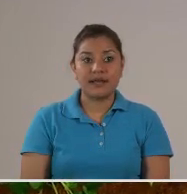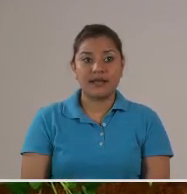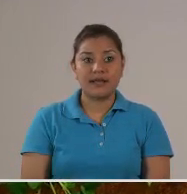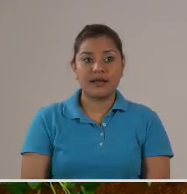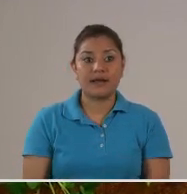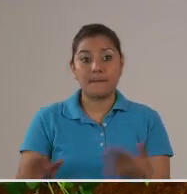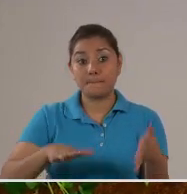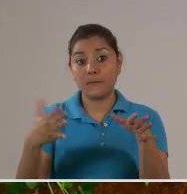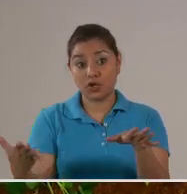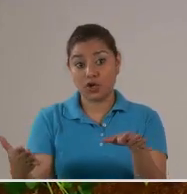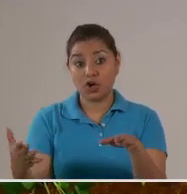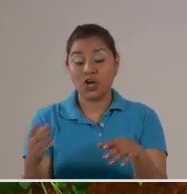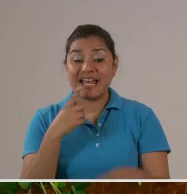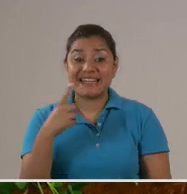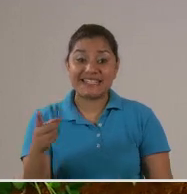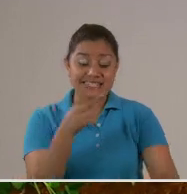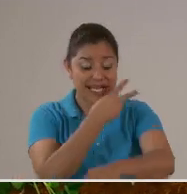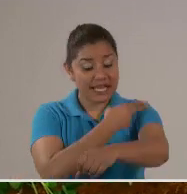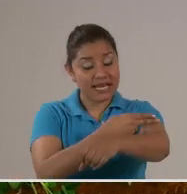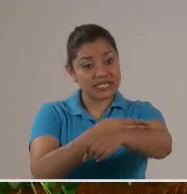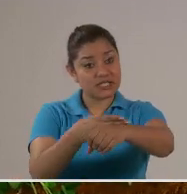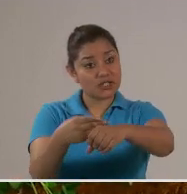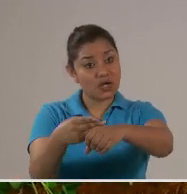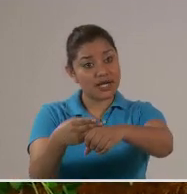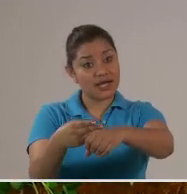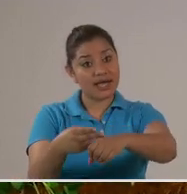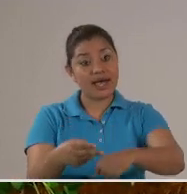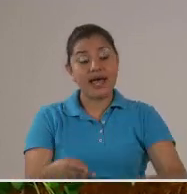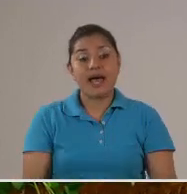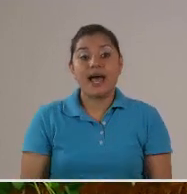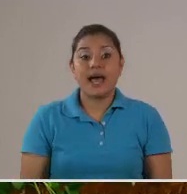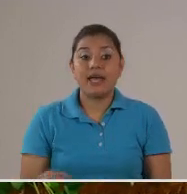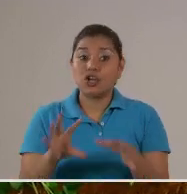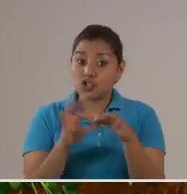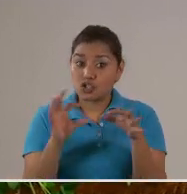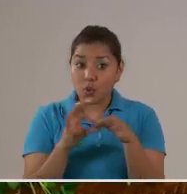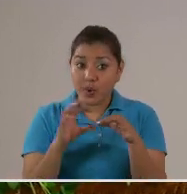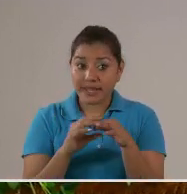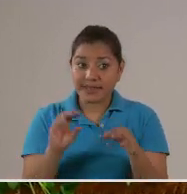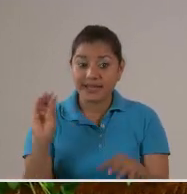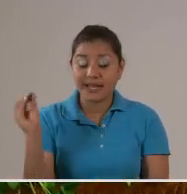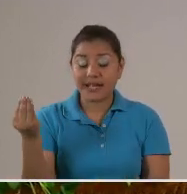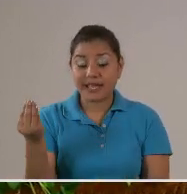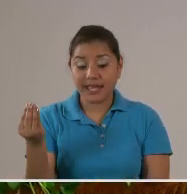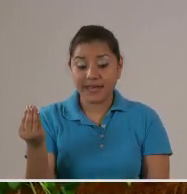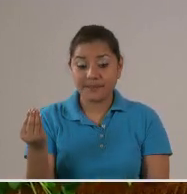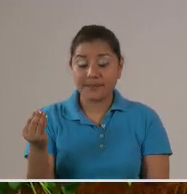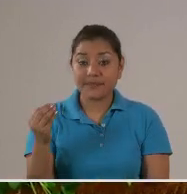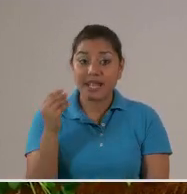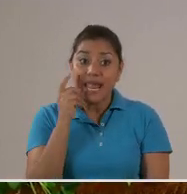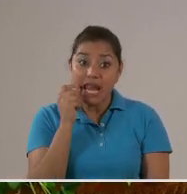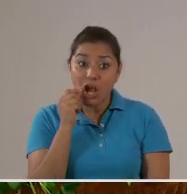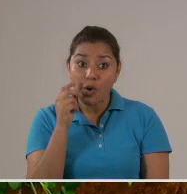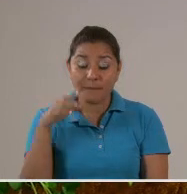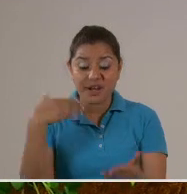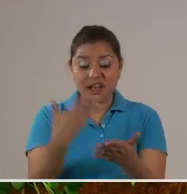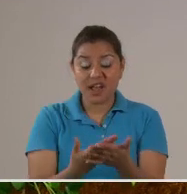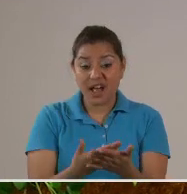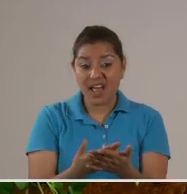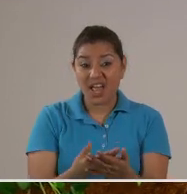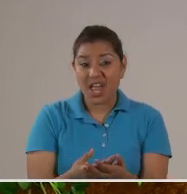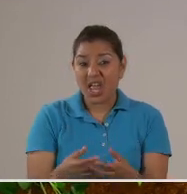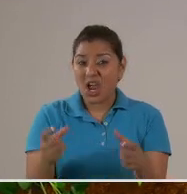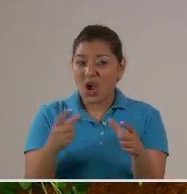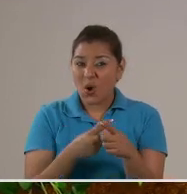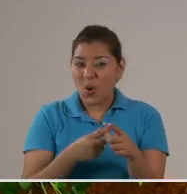eh Se ven cosas muy lamentables por ejemplo se ven cosas de que él cae con prostitutas con